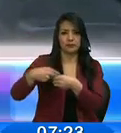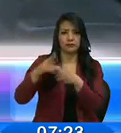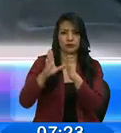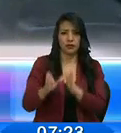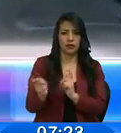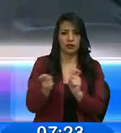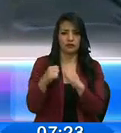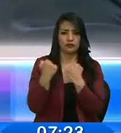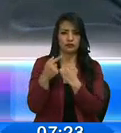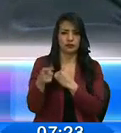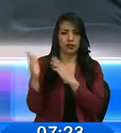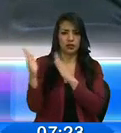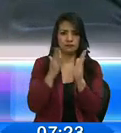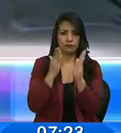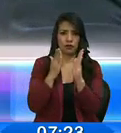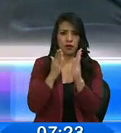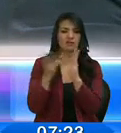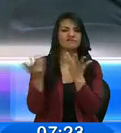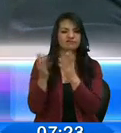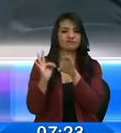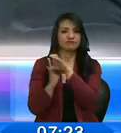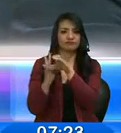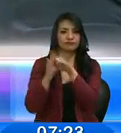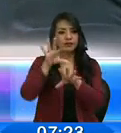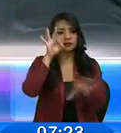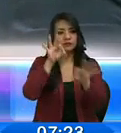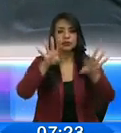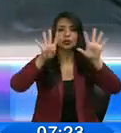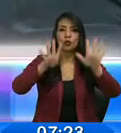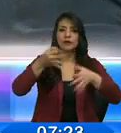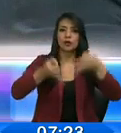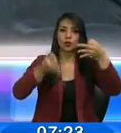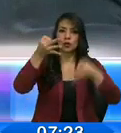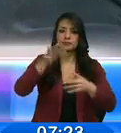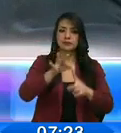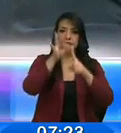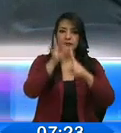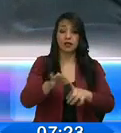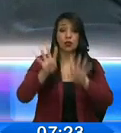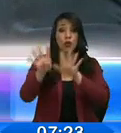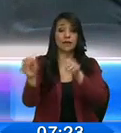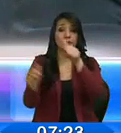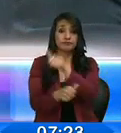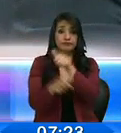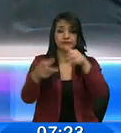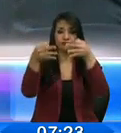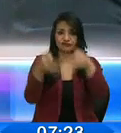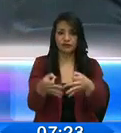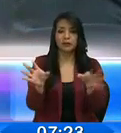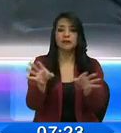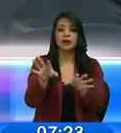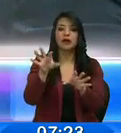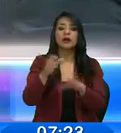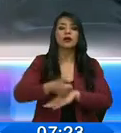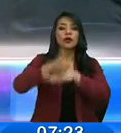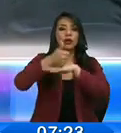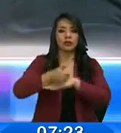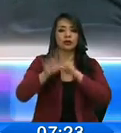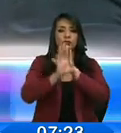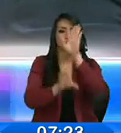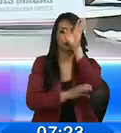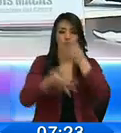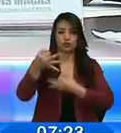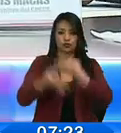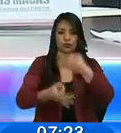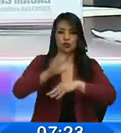Control Social Transitorio la selección de los 9 jueces principales y 9 elegibles que conformarán la Corte Constitucional del